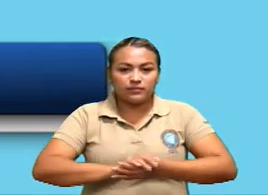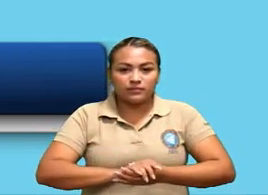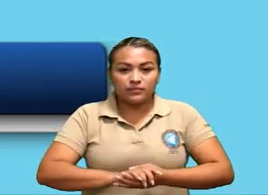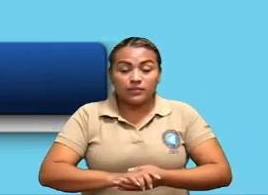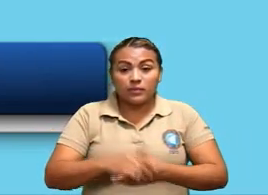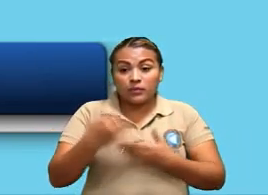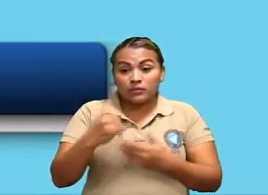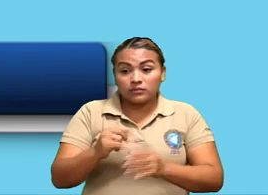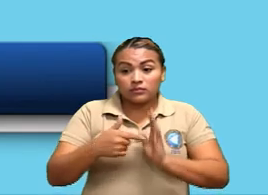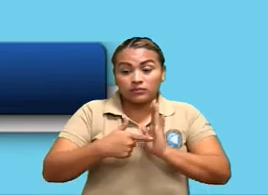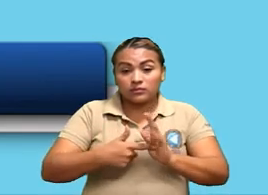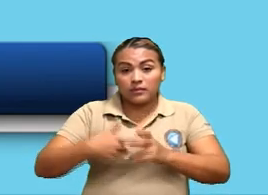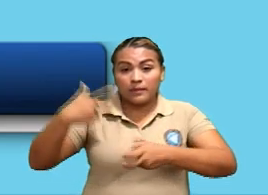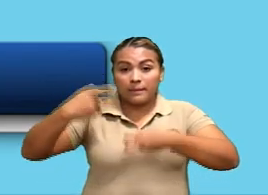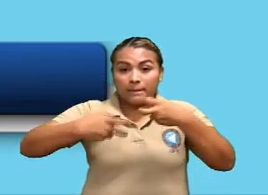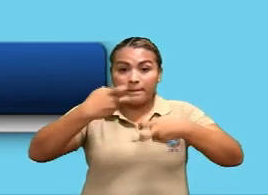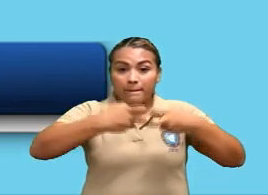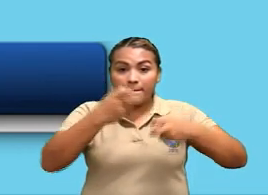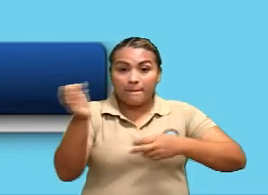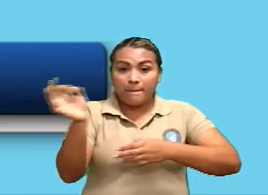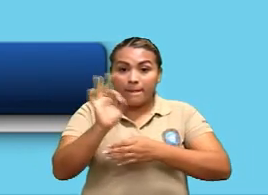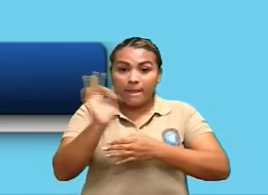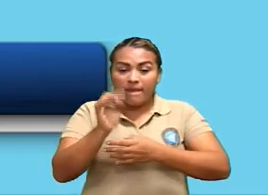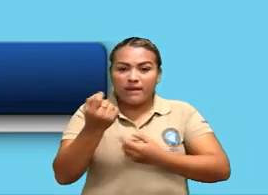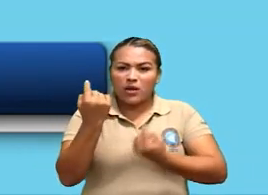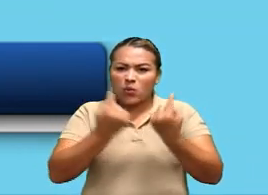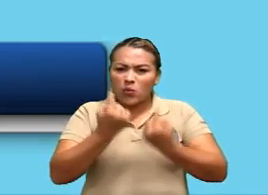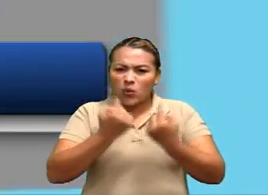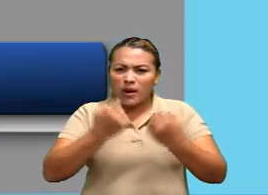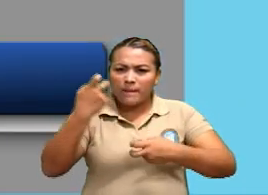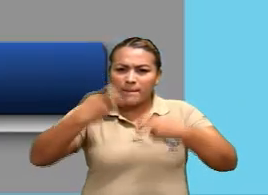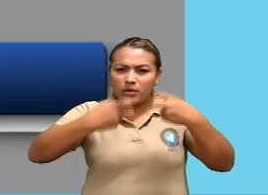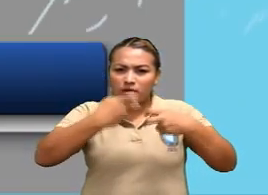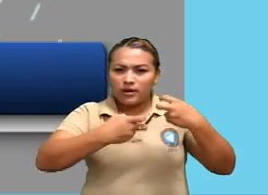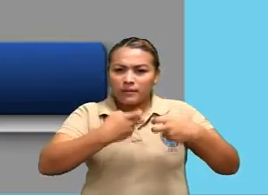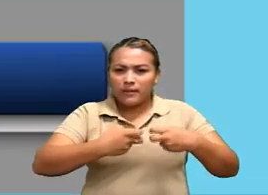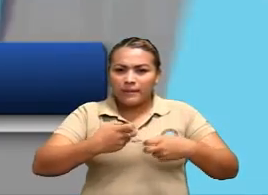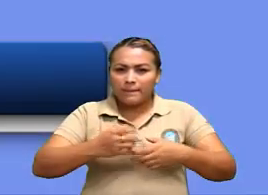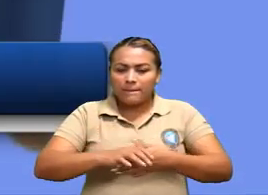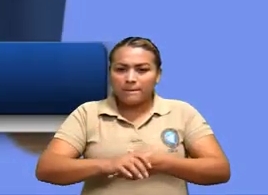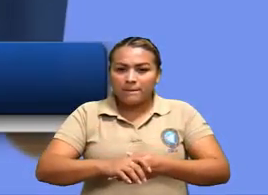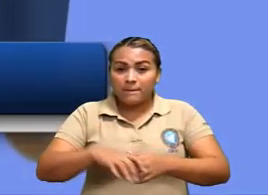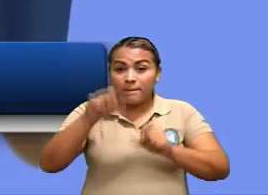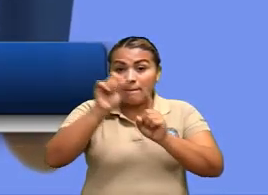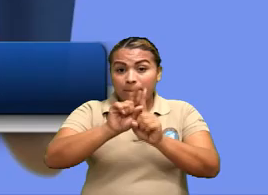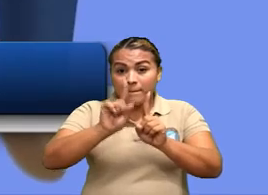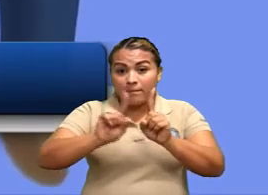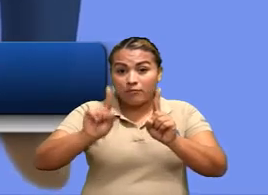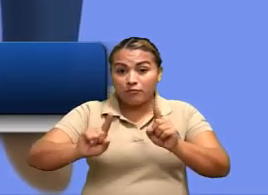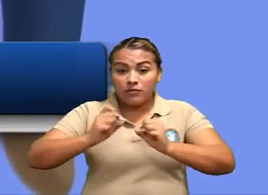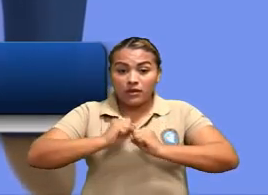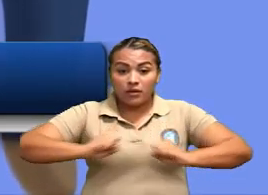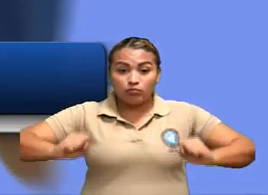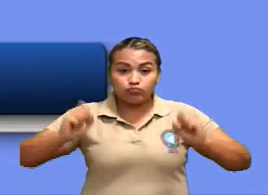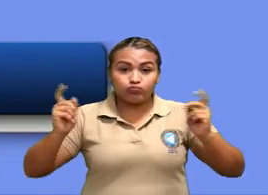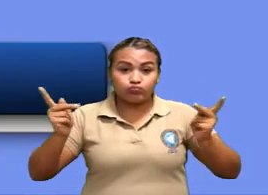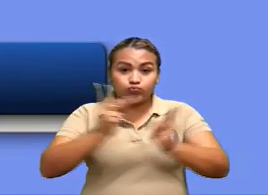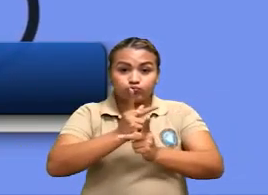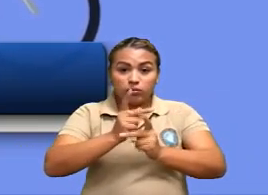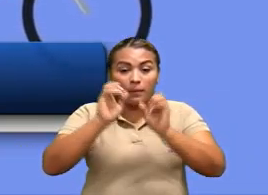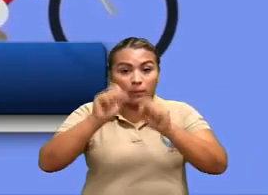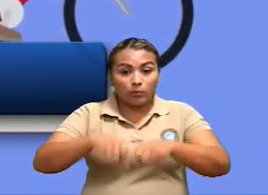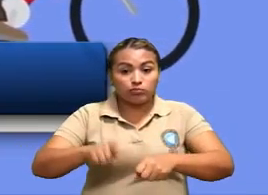estamos en este tipo de clima, pues? ¿Cuáles son las consecuencias de estar en este nivel de sobrepeso? Puede